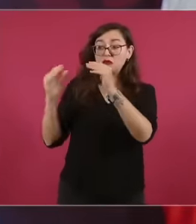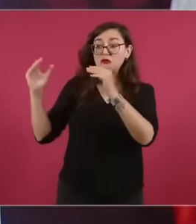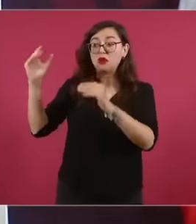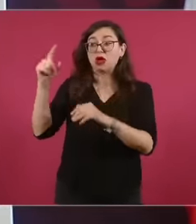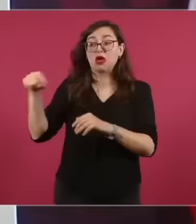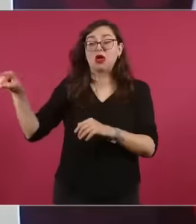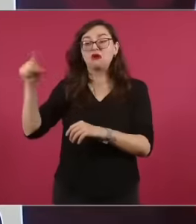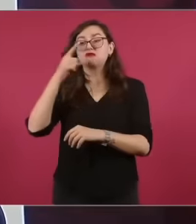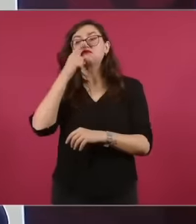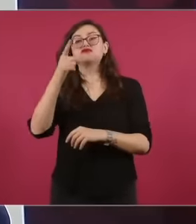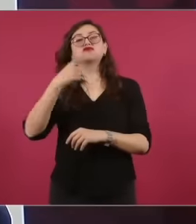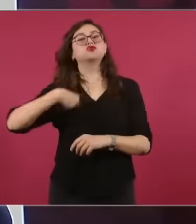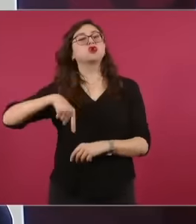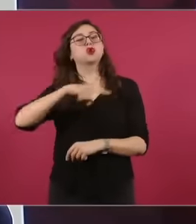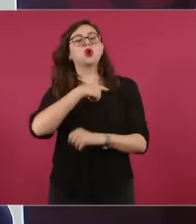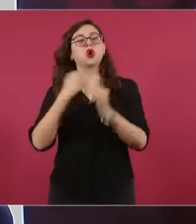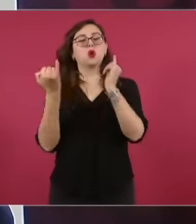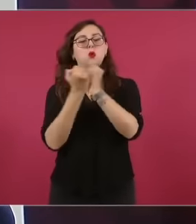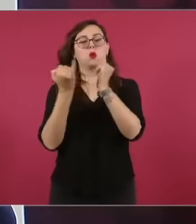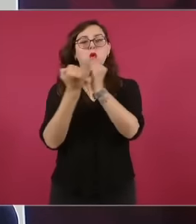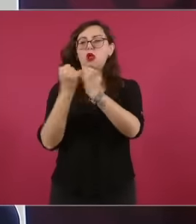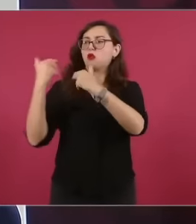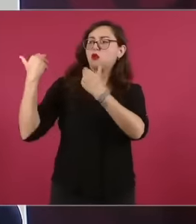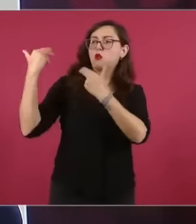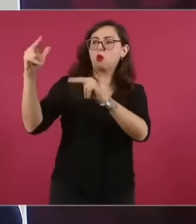ponerse en huelga.